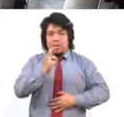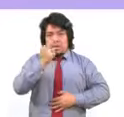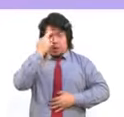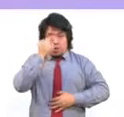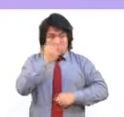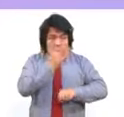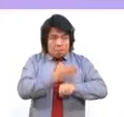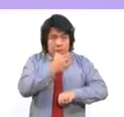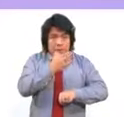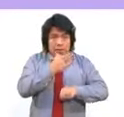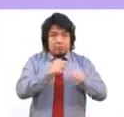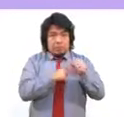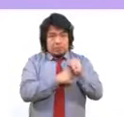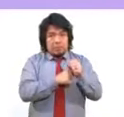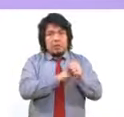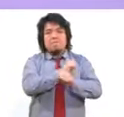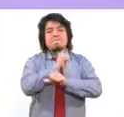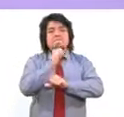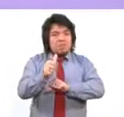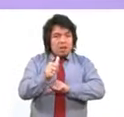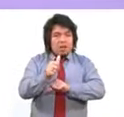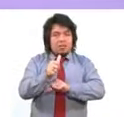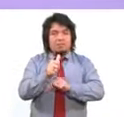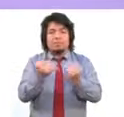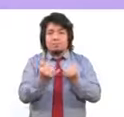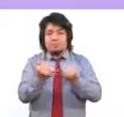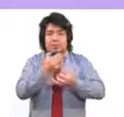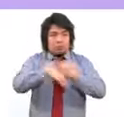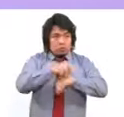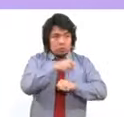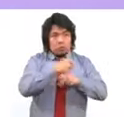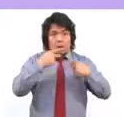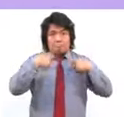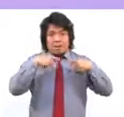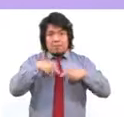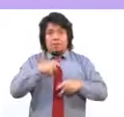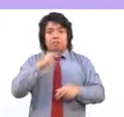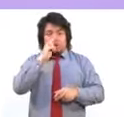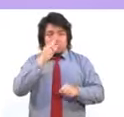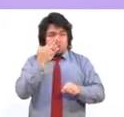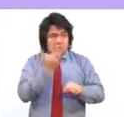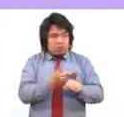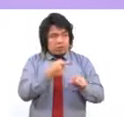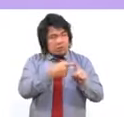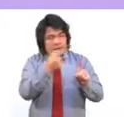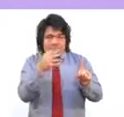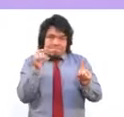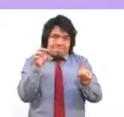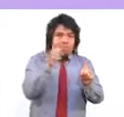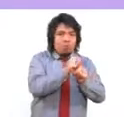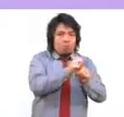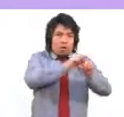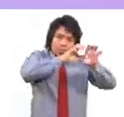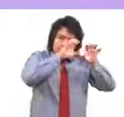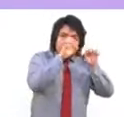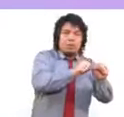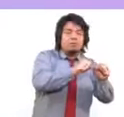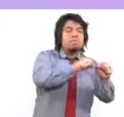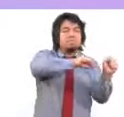cero tolerancia al feminicidio. Los responsables serán perseguidos, detenidos y